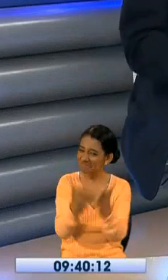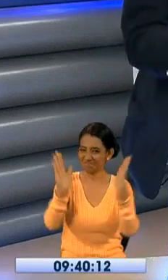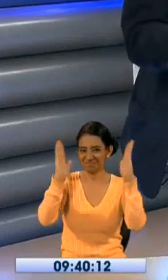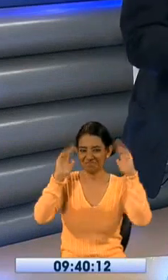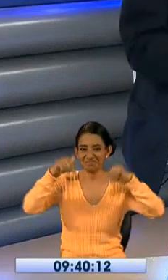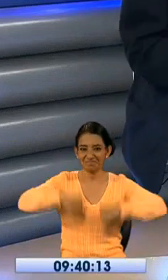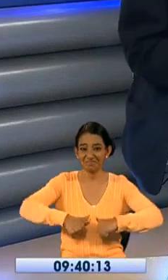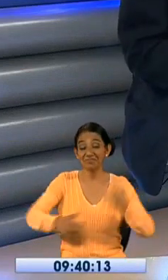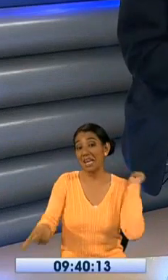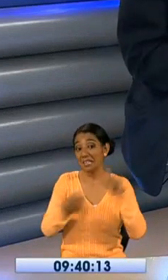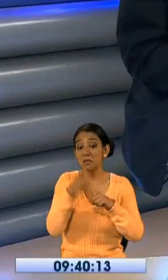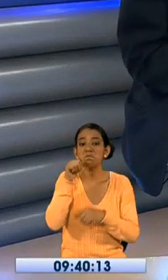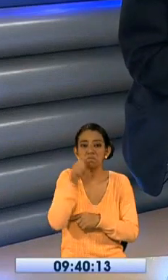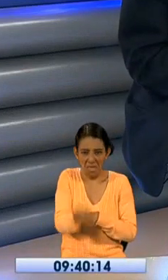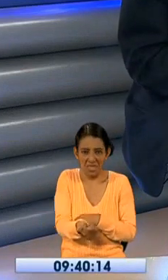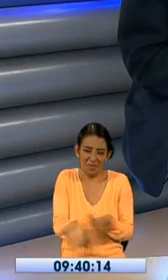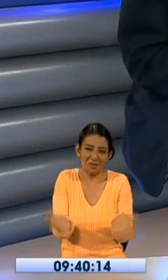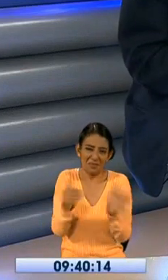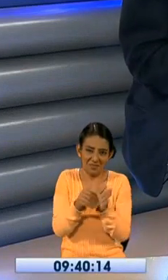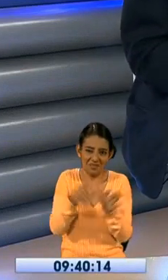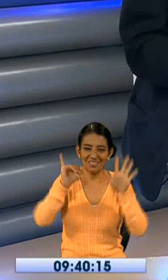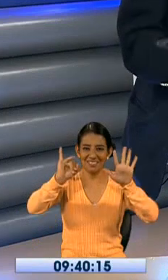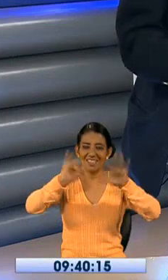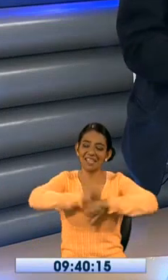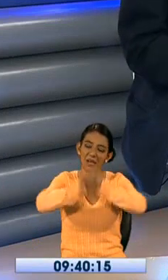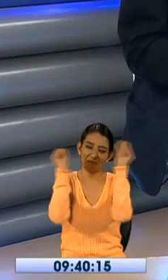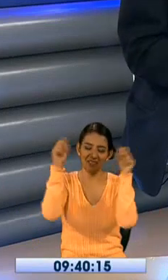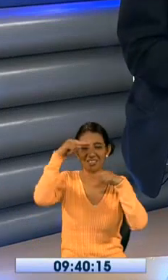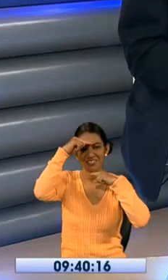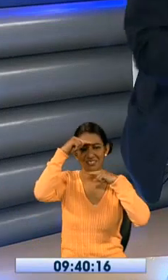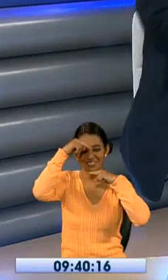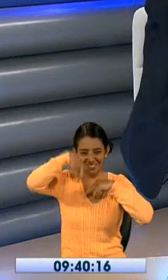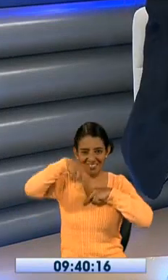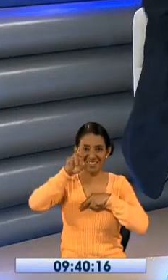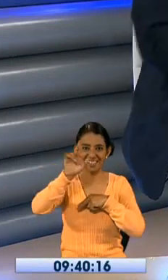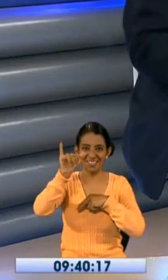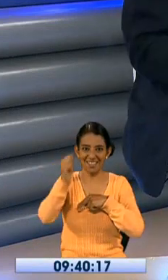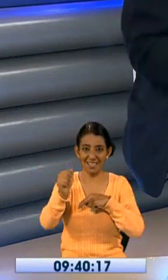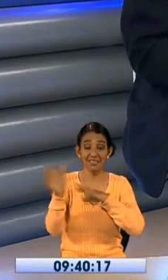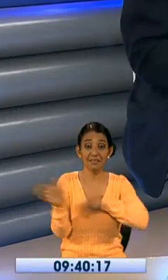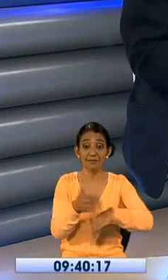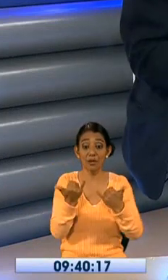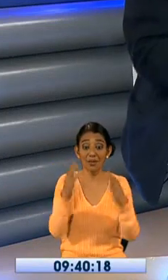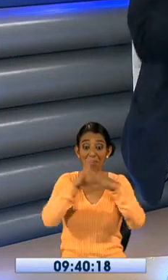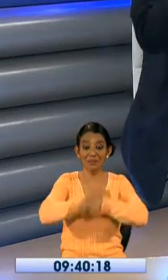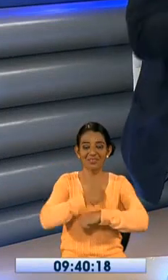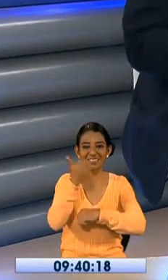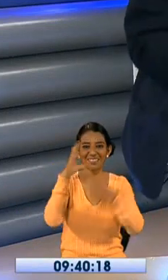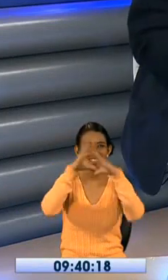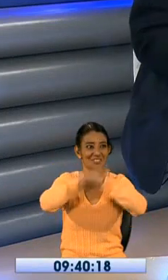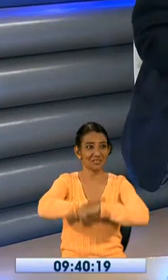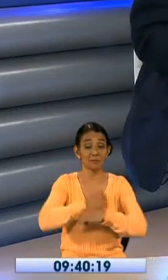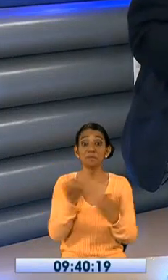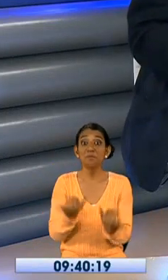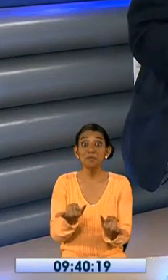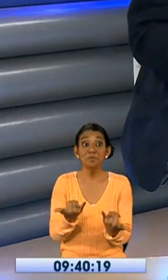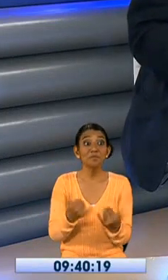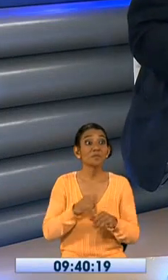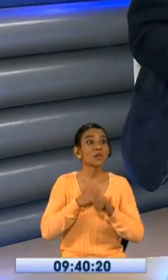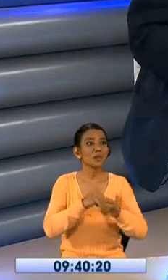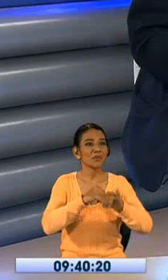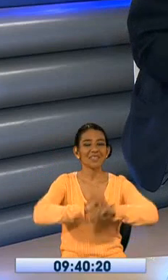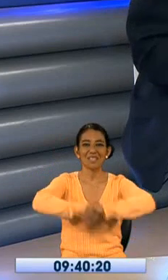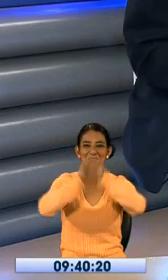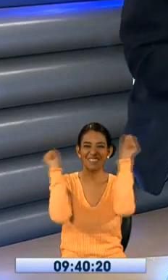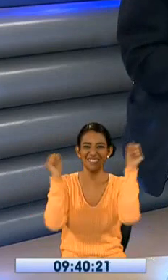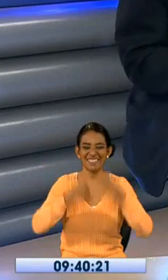acompañado, el día de mañana de vuelta desde las 7 de la mañana con los noticieros RTS, emisión central a las 22 horas. Lo que viene, Ali, el Club de la Mañana. El